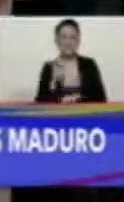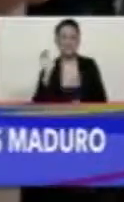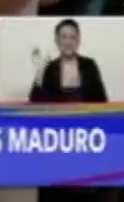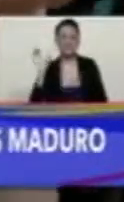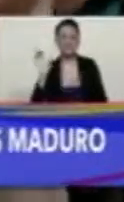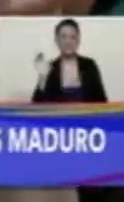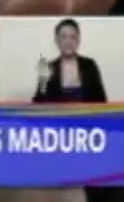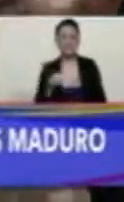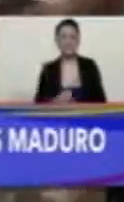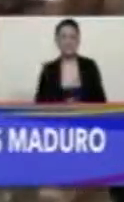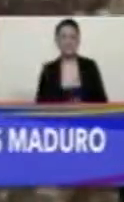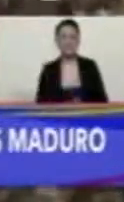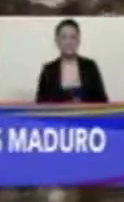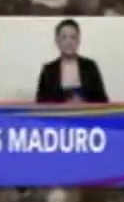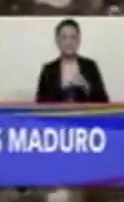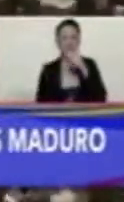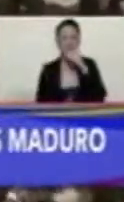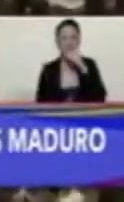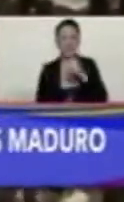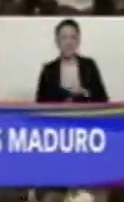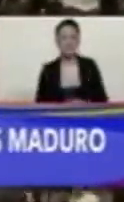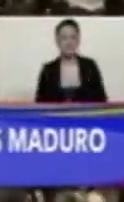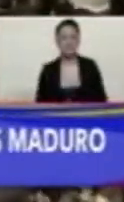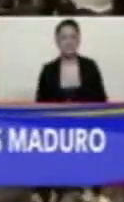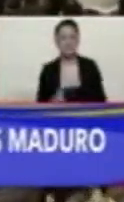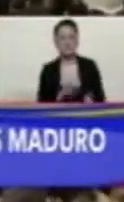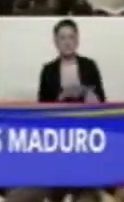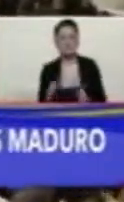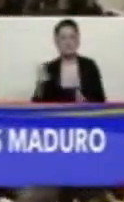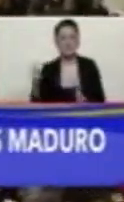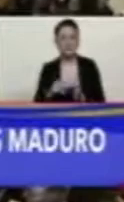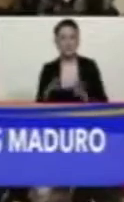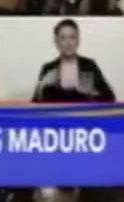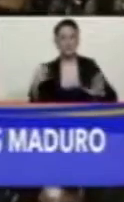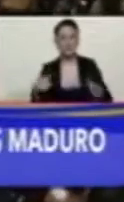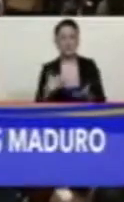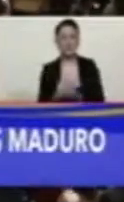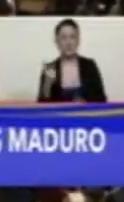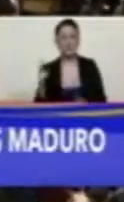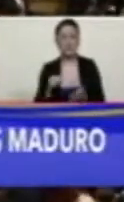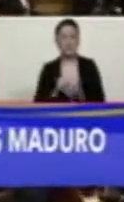comandante en jefe de la Fuerza Armada Nacional Bolivariana para el periodo constitucional